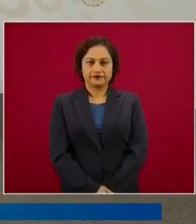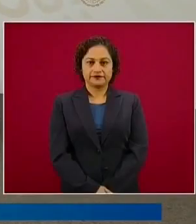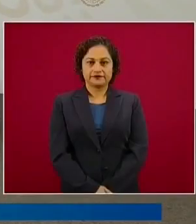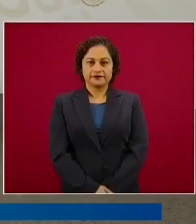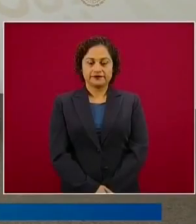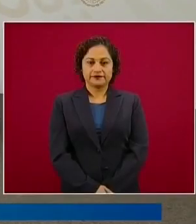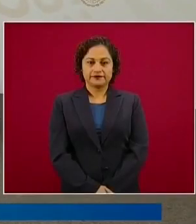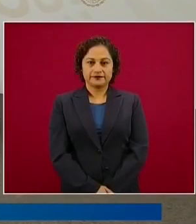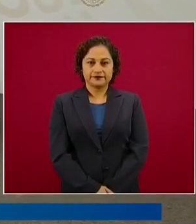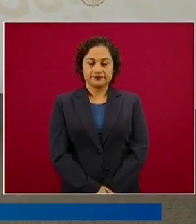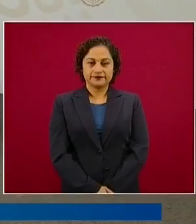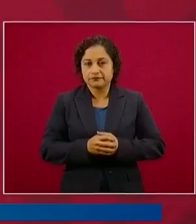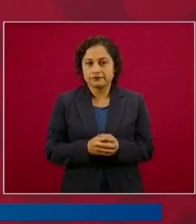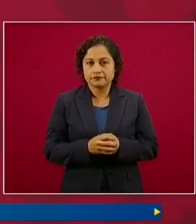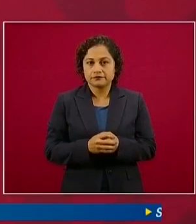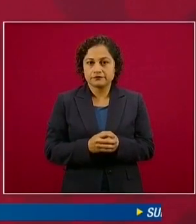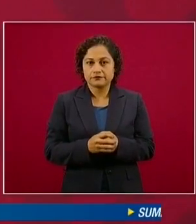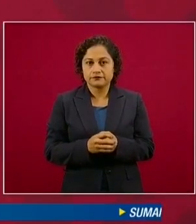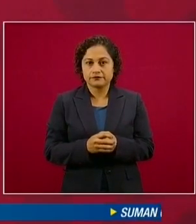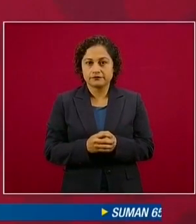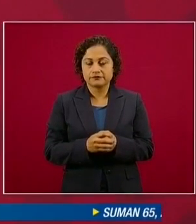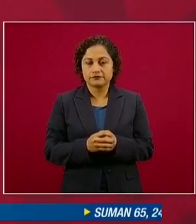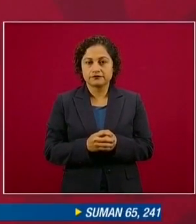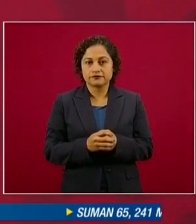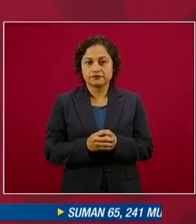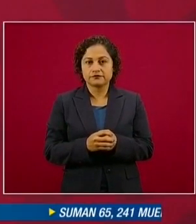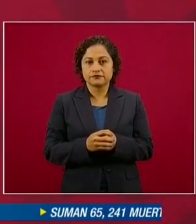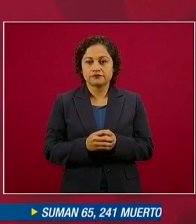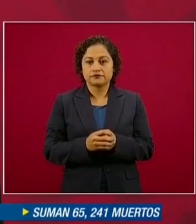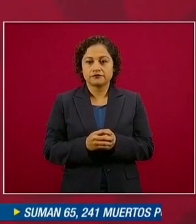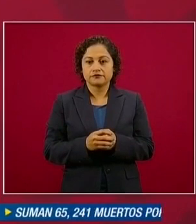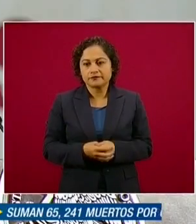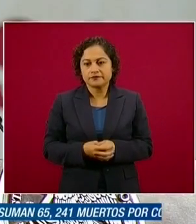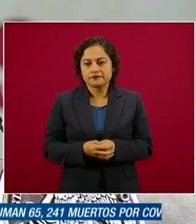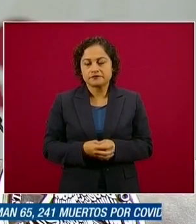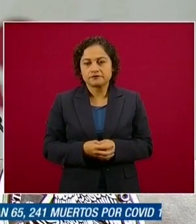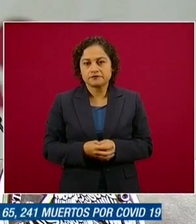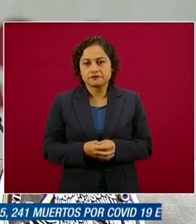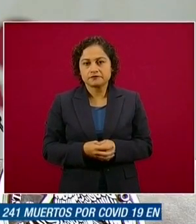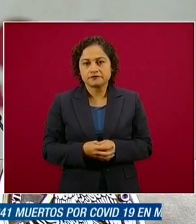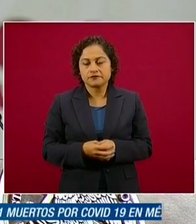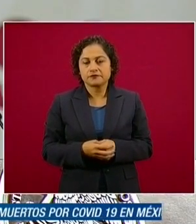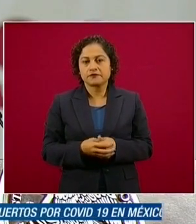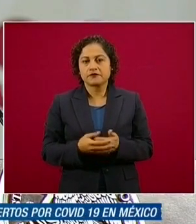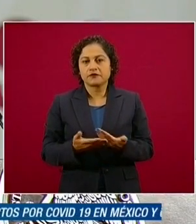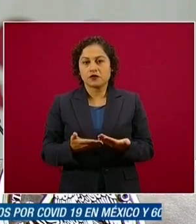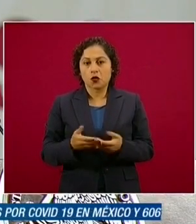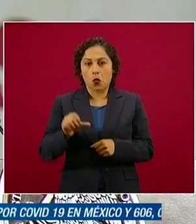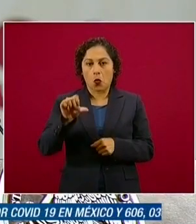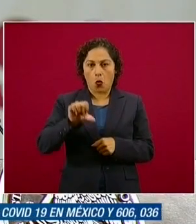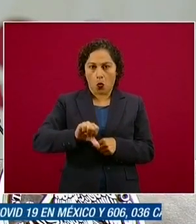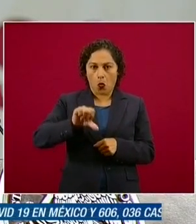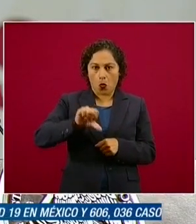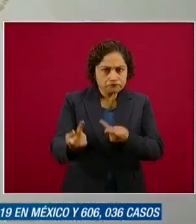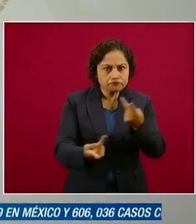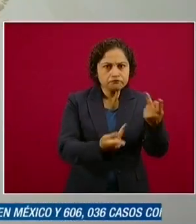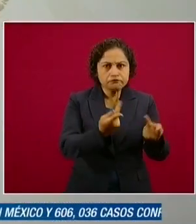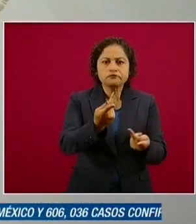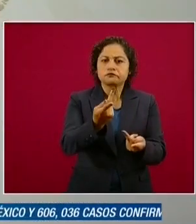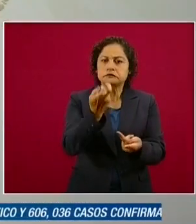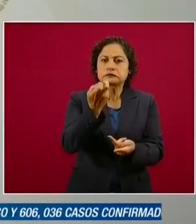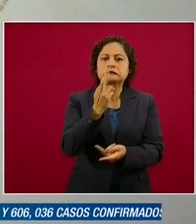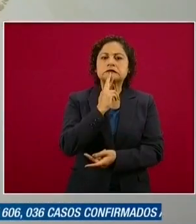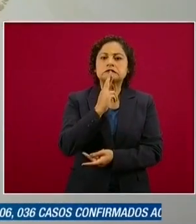esta mañana el presidente andrés manuel lópez obrador destacó que su administración ha ahorrado 500 mil millones de pesos con la austeridad republicana